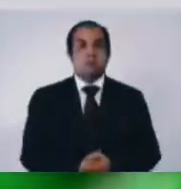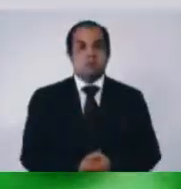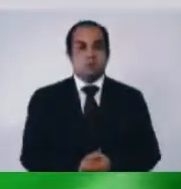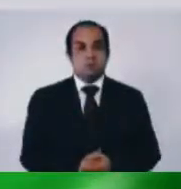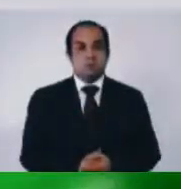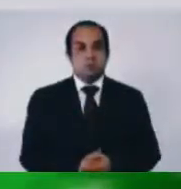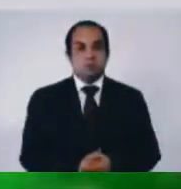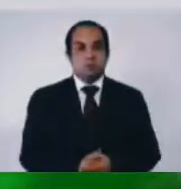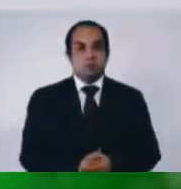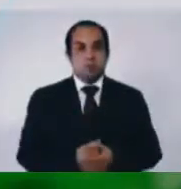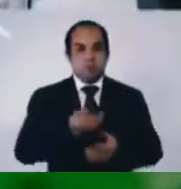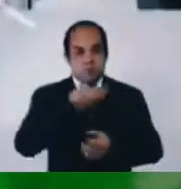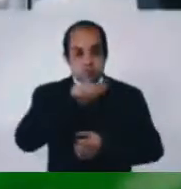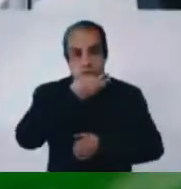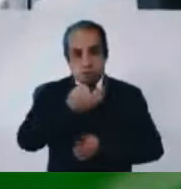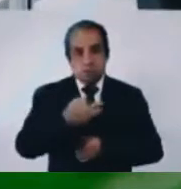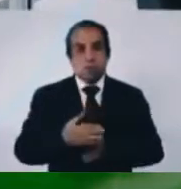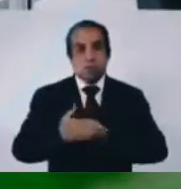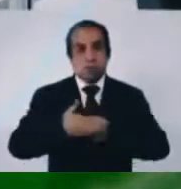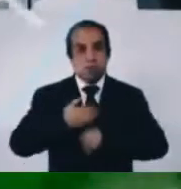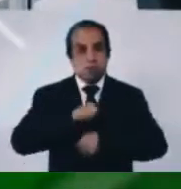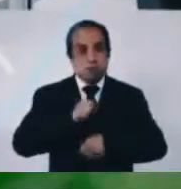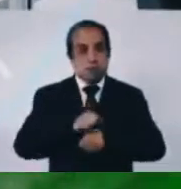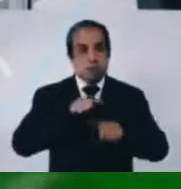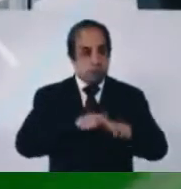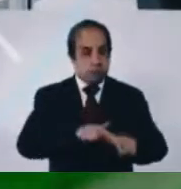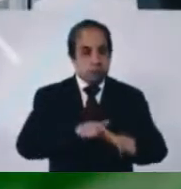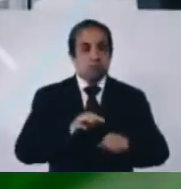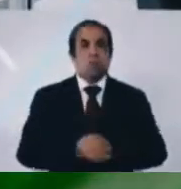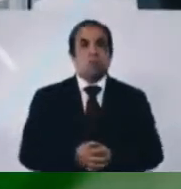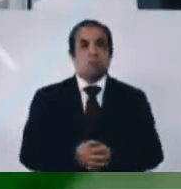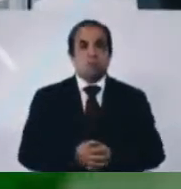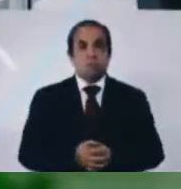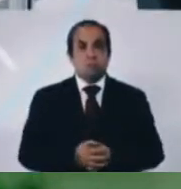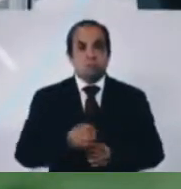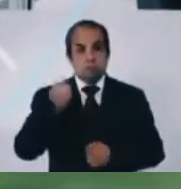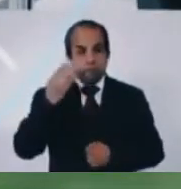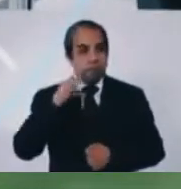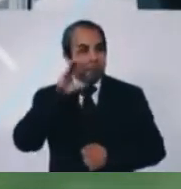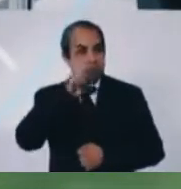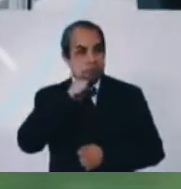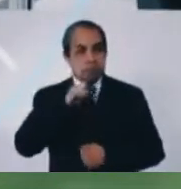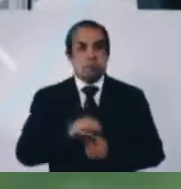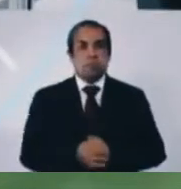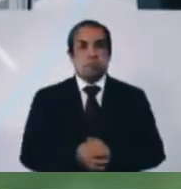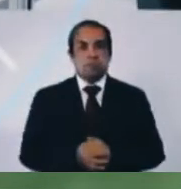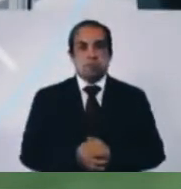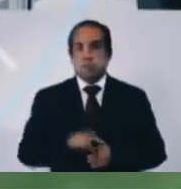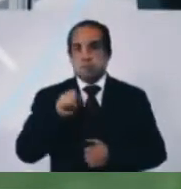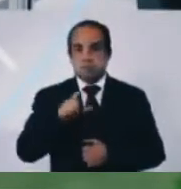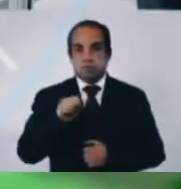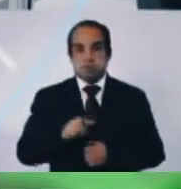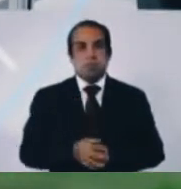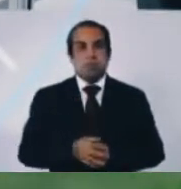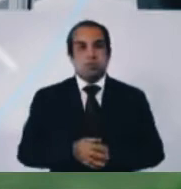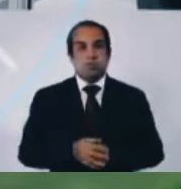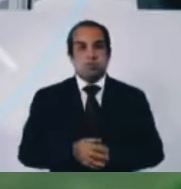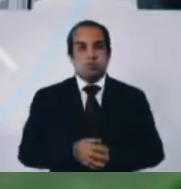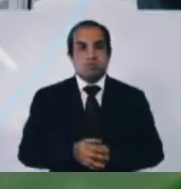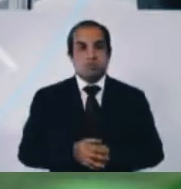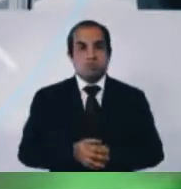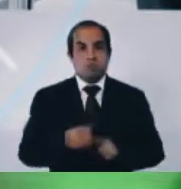pues el anuncio es que la próxima semana continuamos en semáforo naranja, bajo el mismo lema, sin bajar la